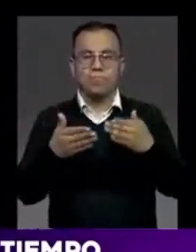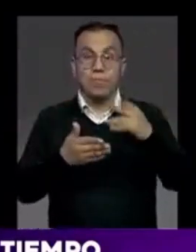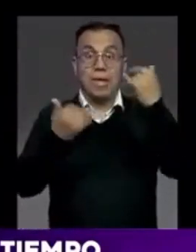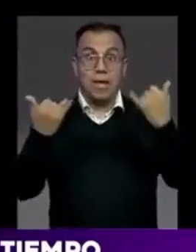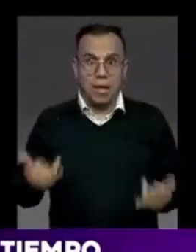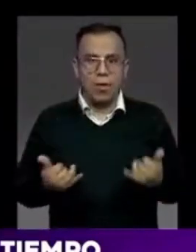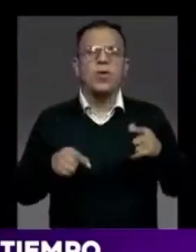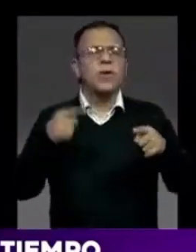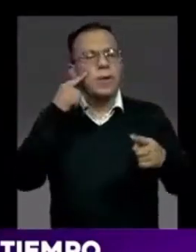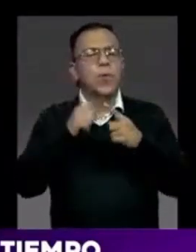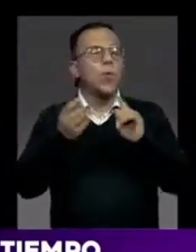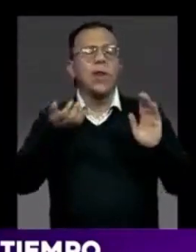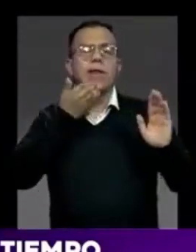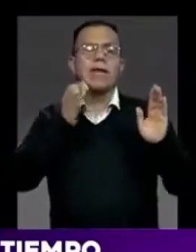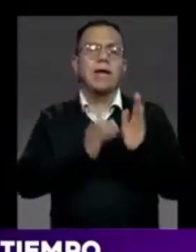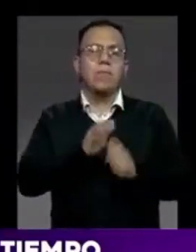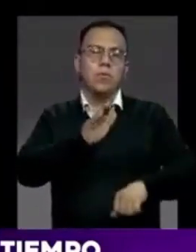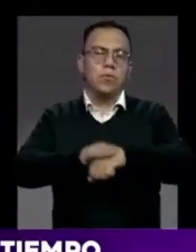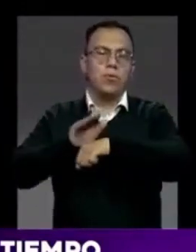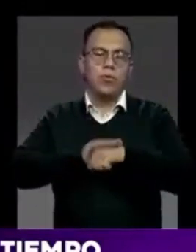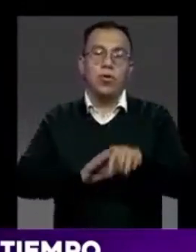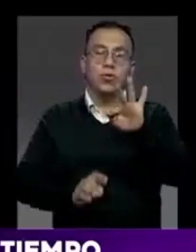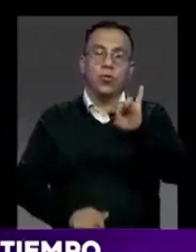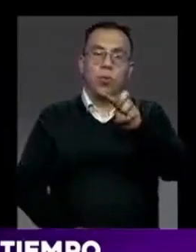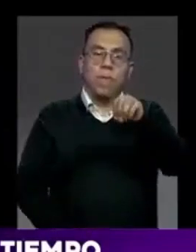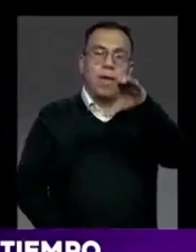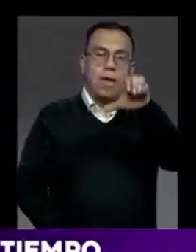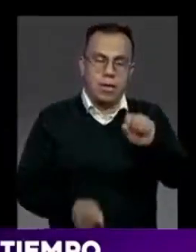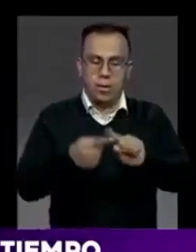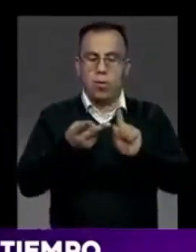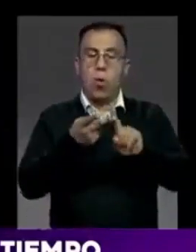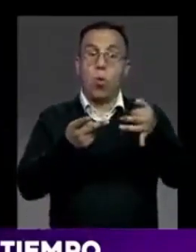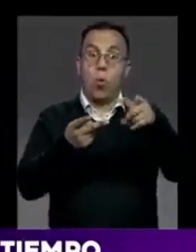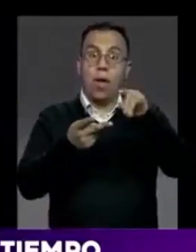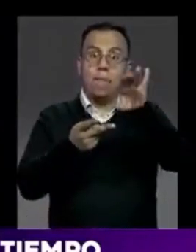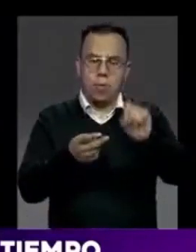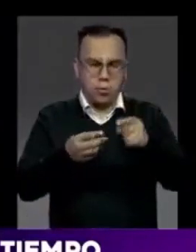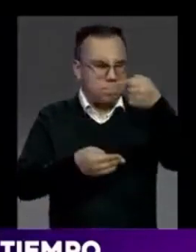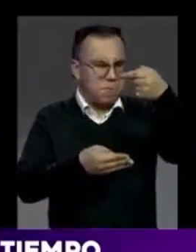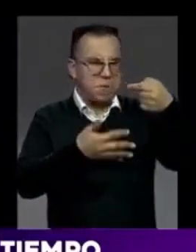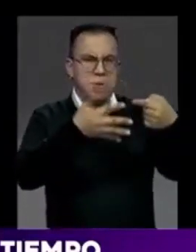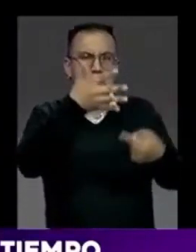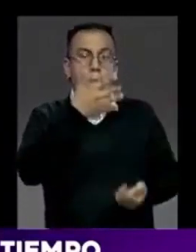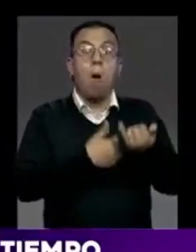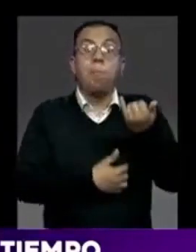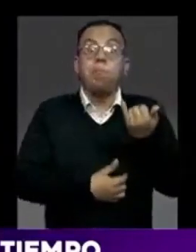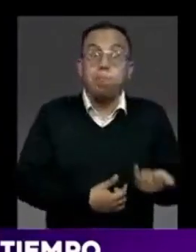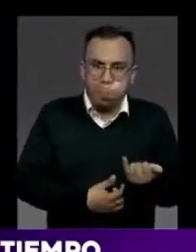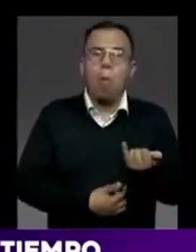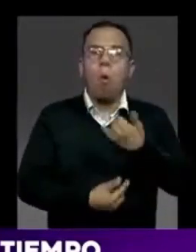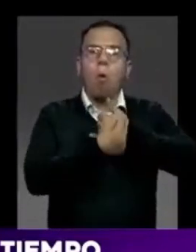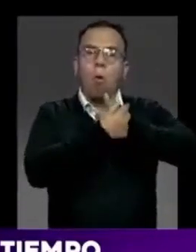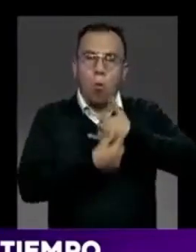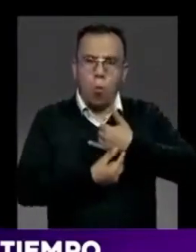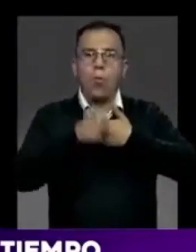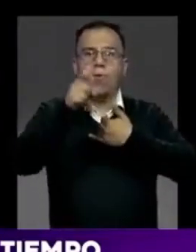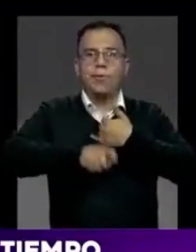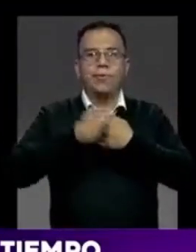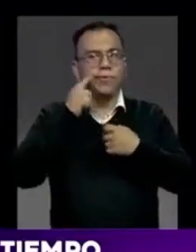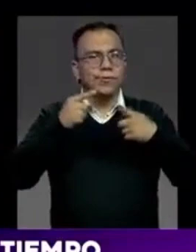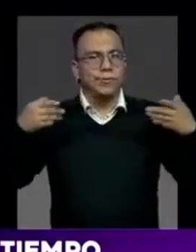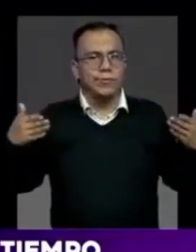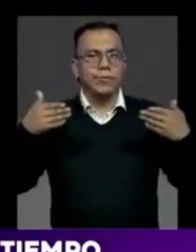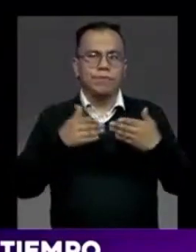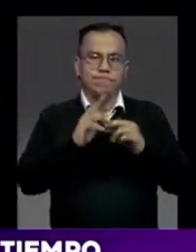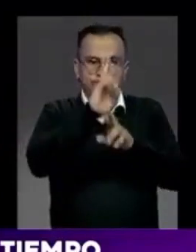solamente para colocar ejemplos podría hablar de tumaco voy a hablarle de guapi podría hablarle todo lo que tenemos por hacer tenemos necesidad de enfocarnos